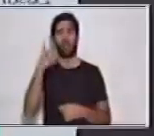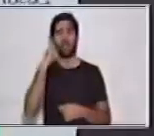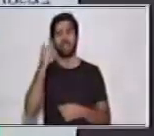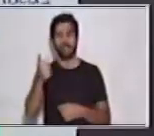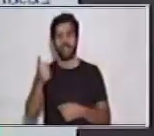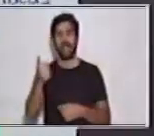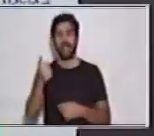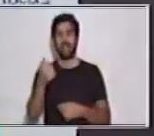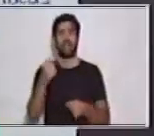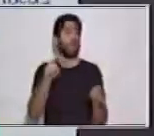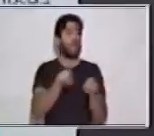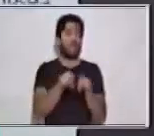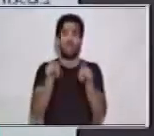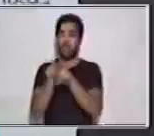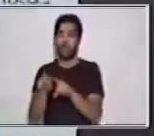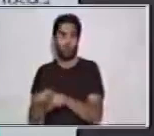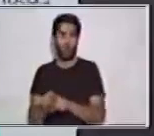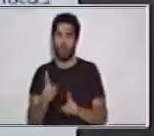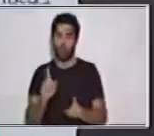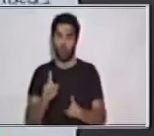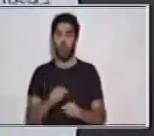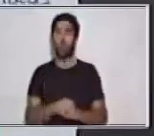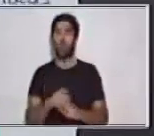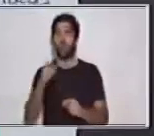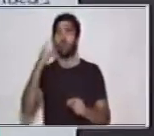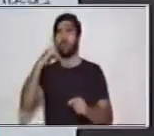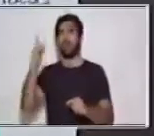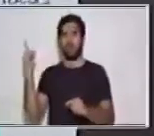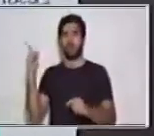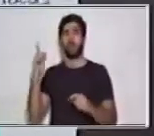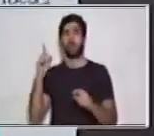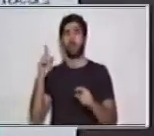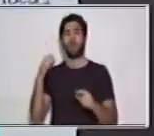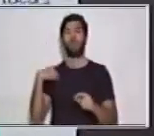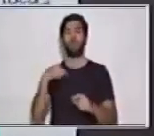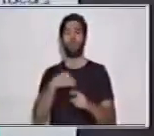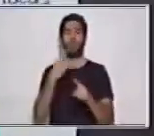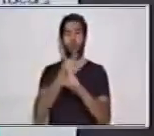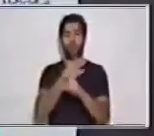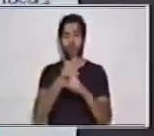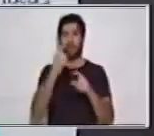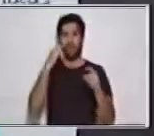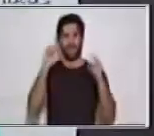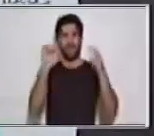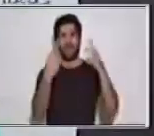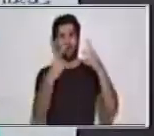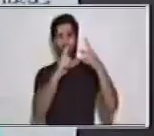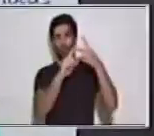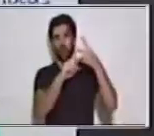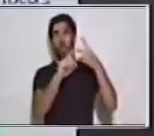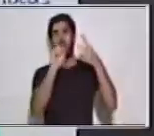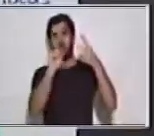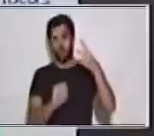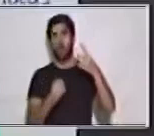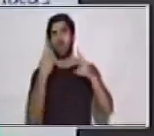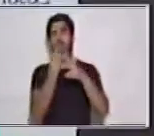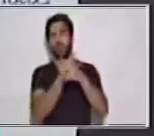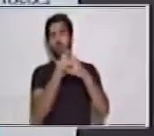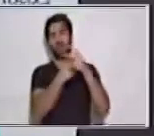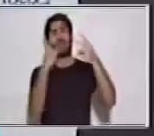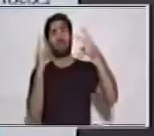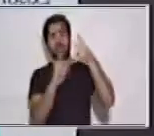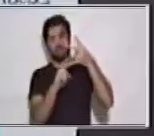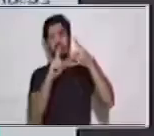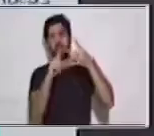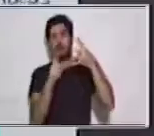los mismos que los de causa, aunque si usamos un conector de causa, obviamente vamos a tener un conector de consecuencia